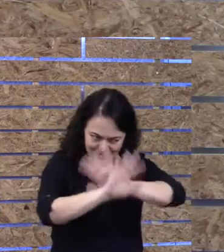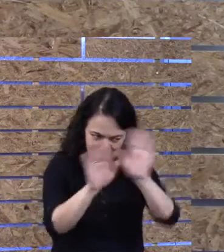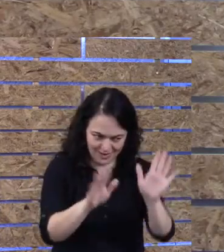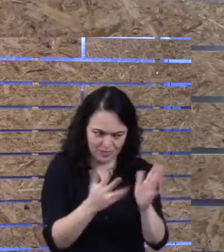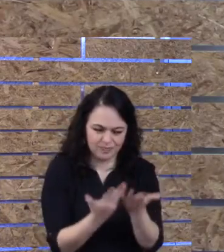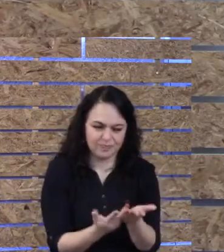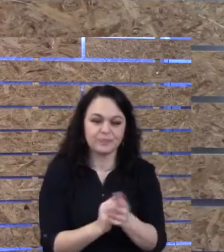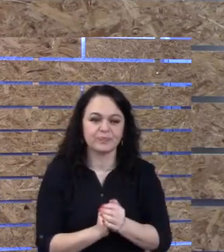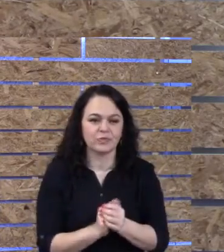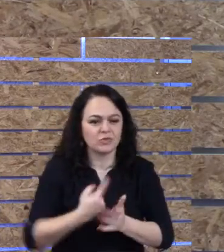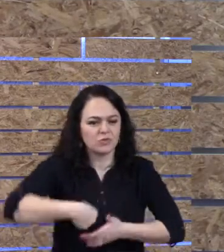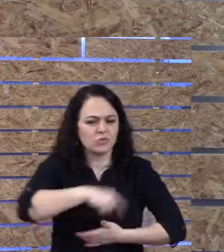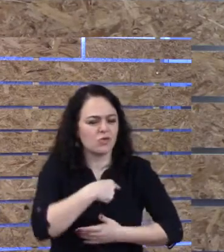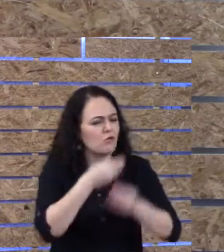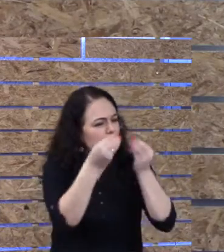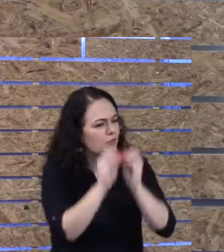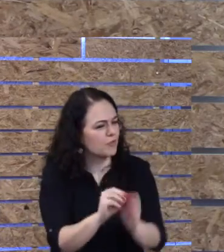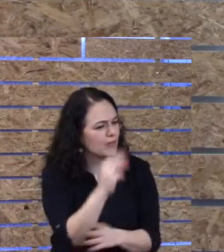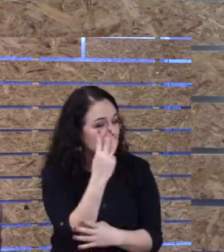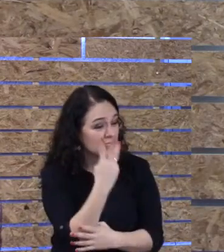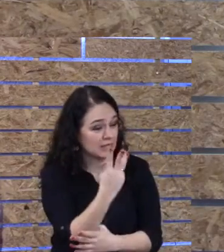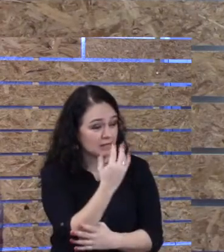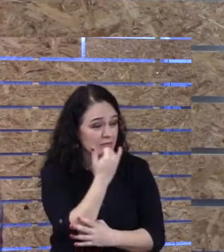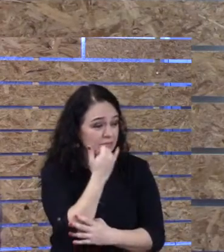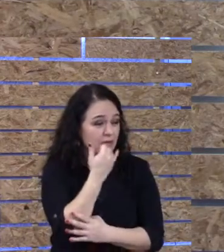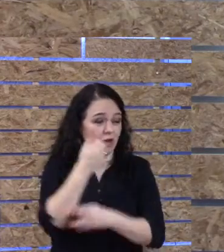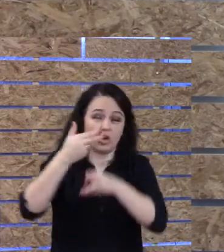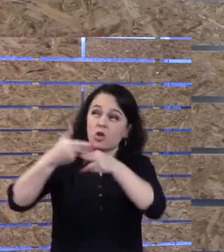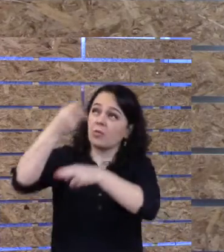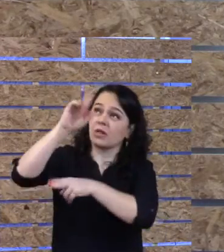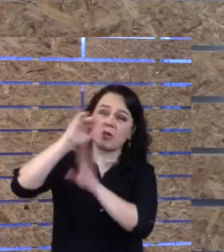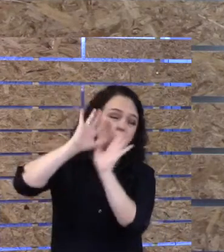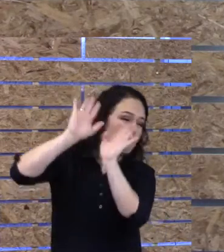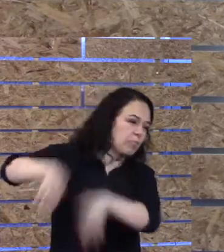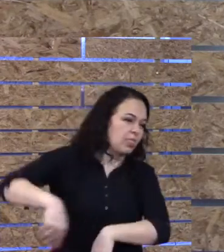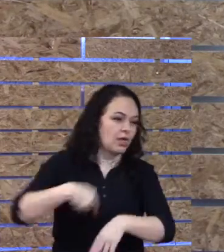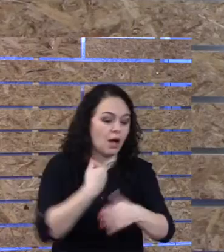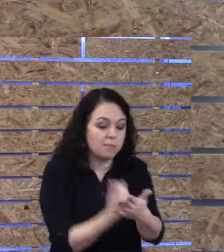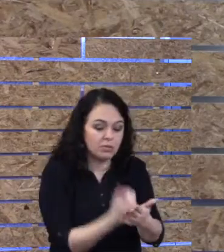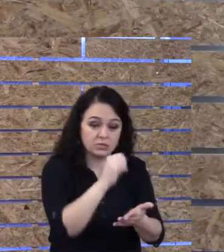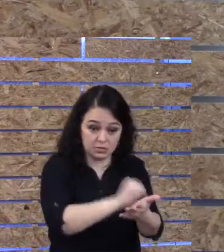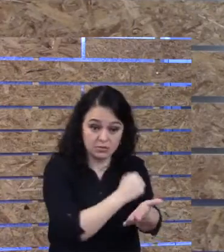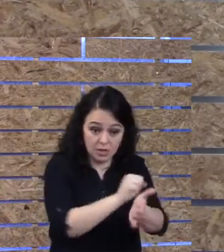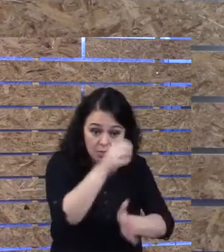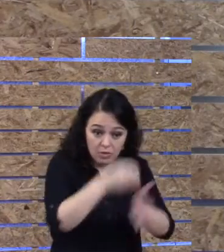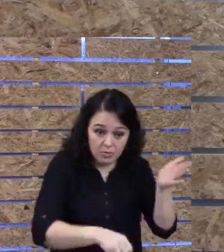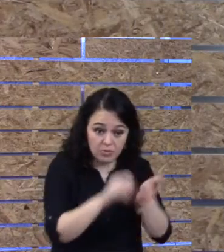Hay 3 formas de profanar el nombre del Señor con este salmo.